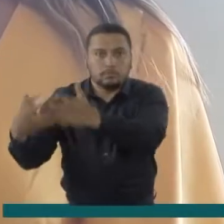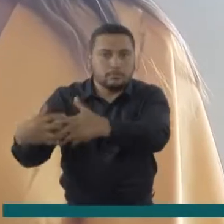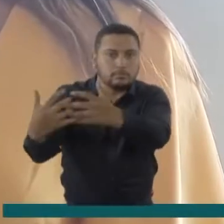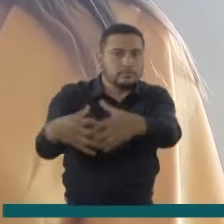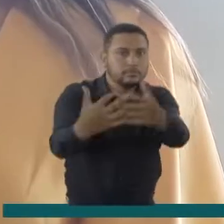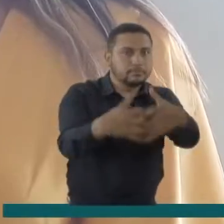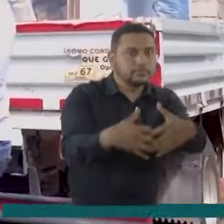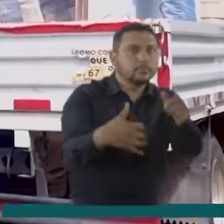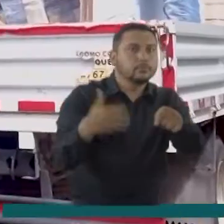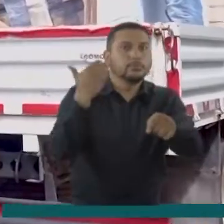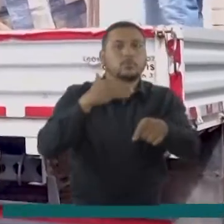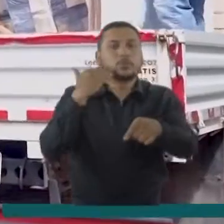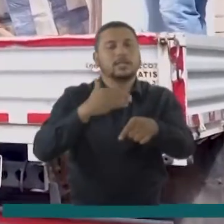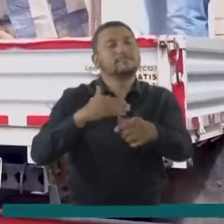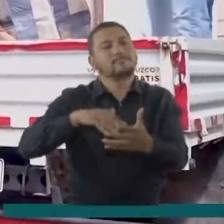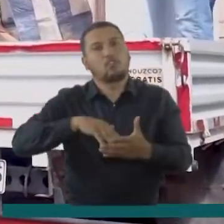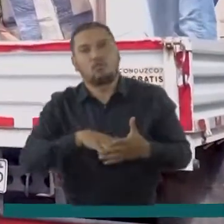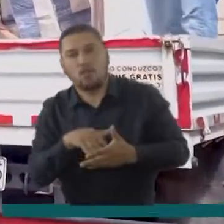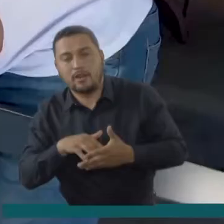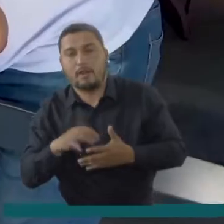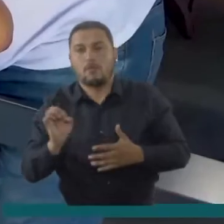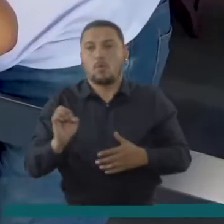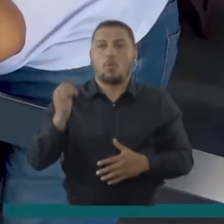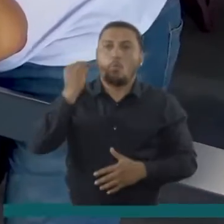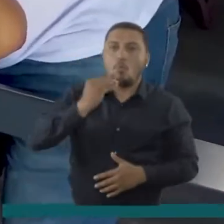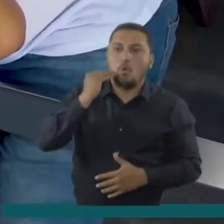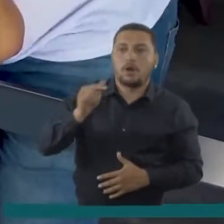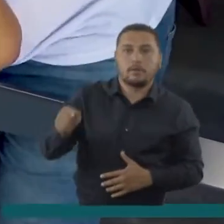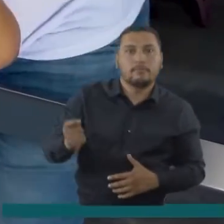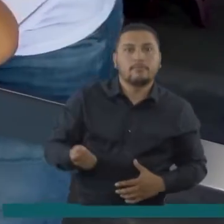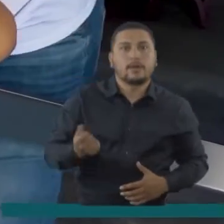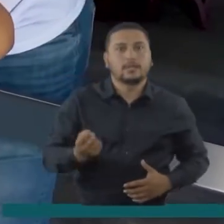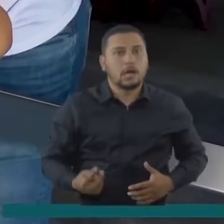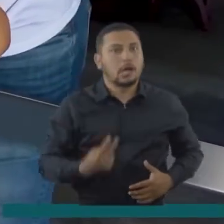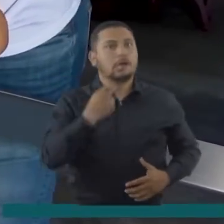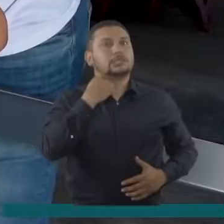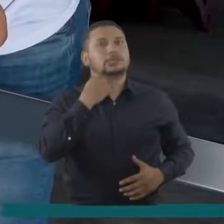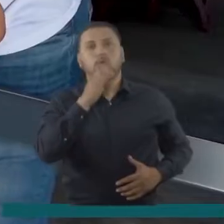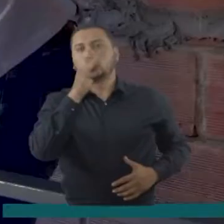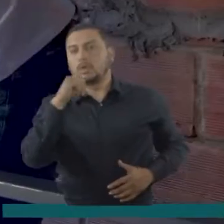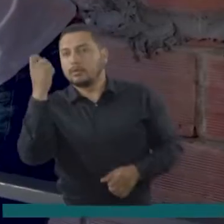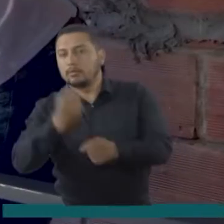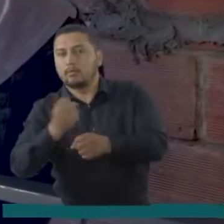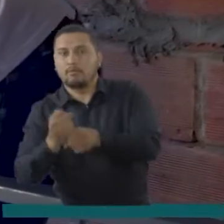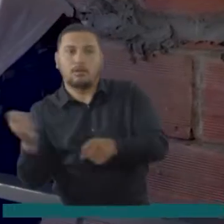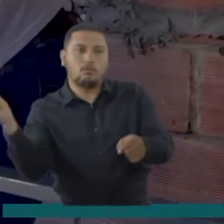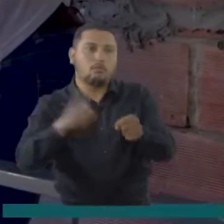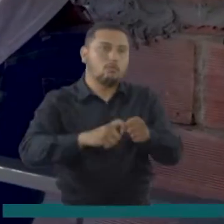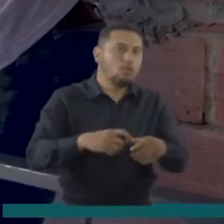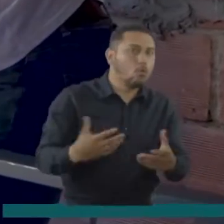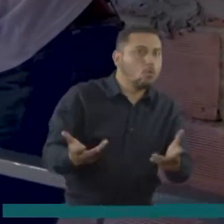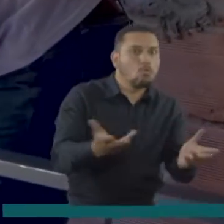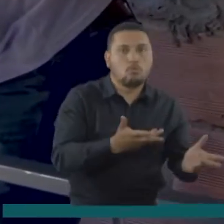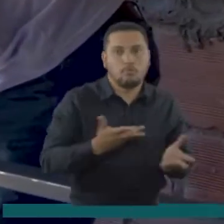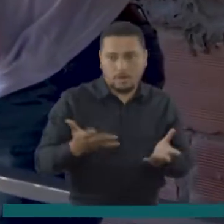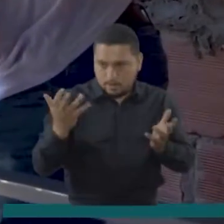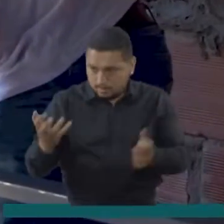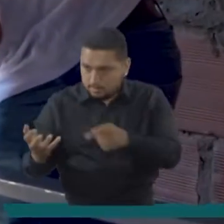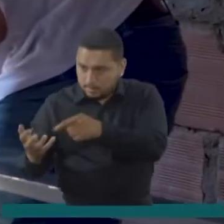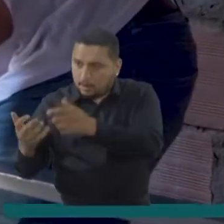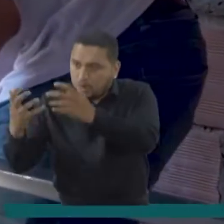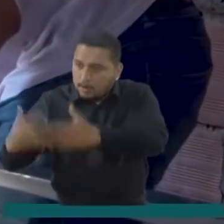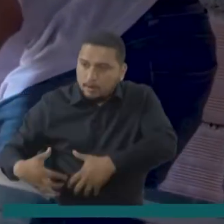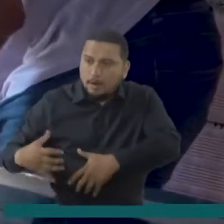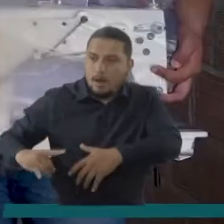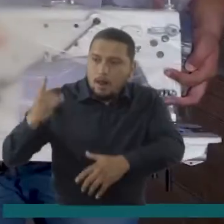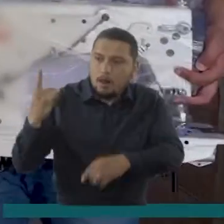de vulnerabilidad, mujeres de bajos recursos que no tuvieran un trabajo, un empleo y que quieran